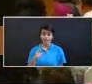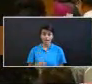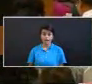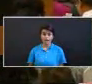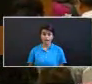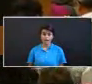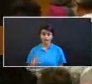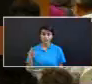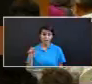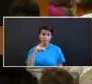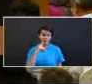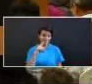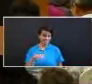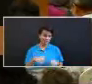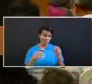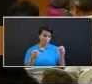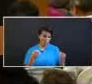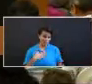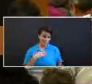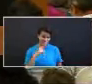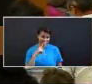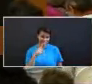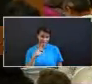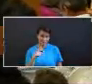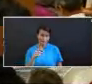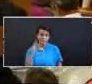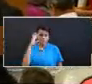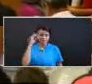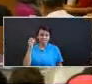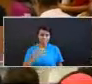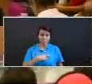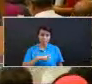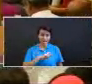no le voy a decir cómo me decía porque es personal,